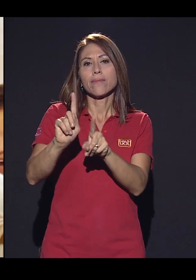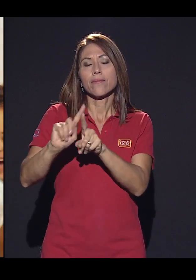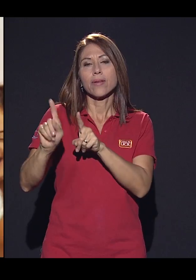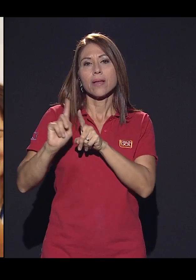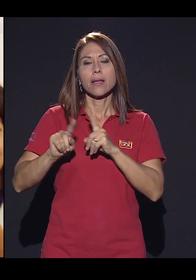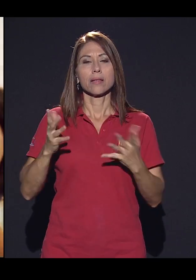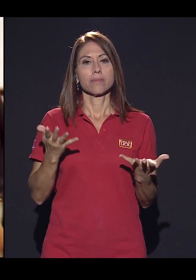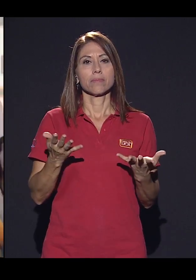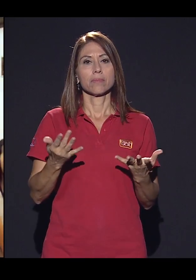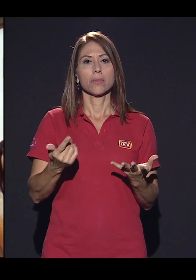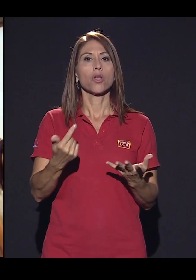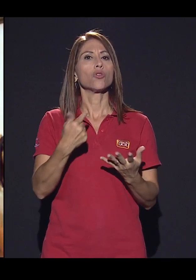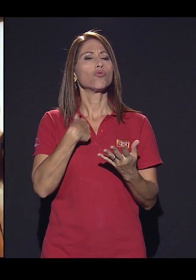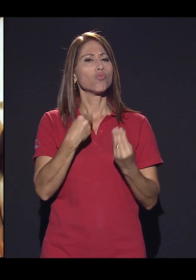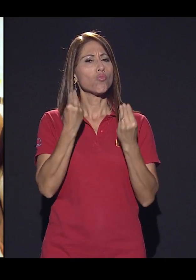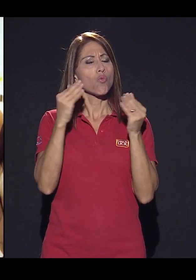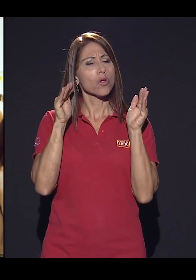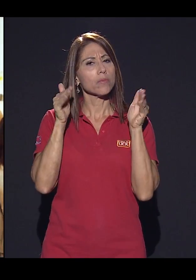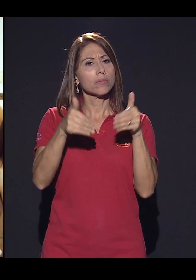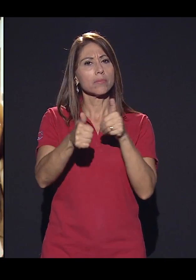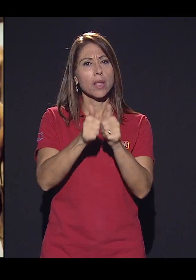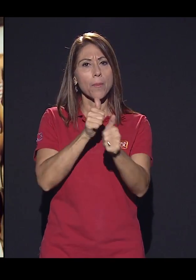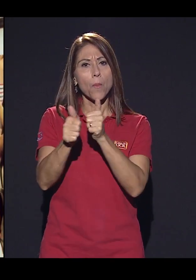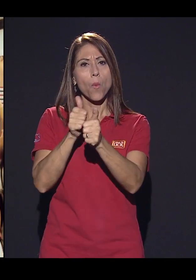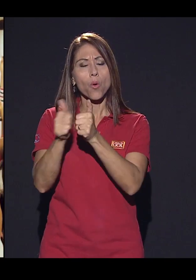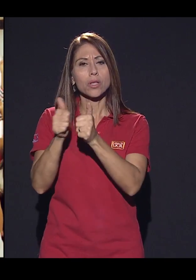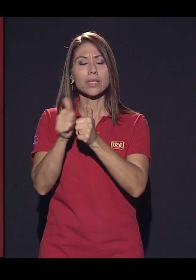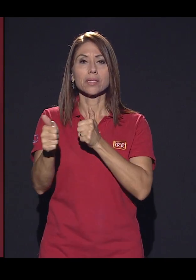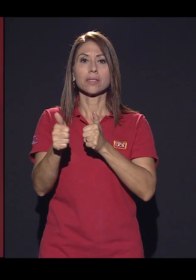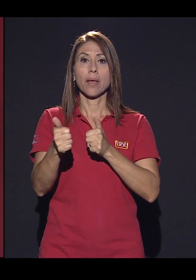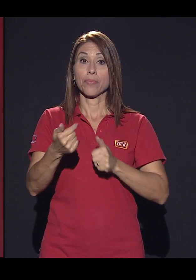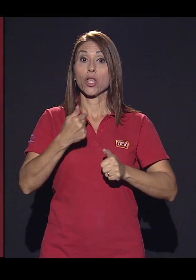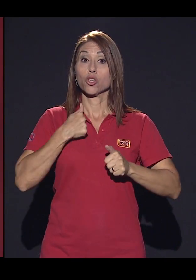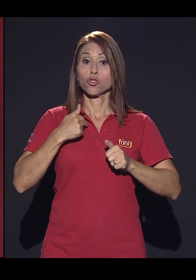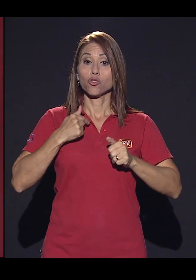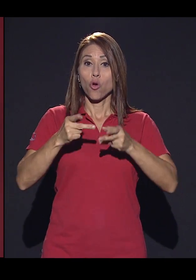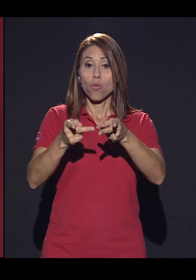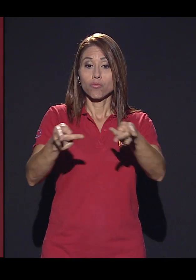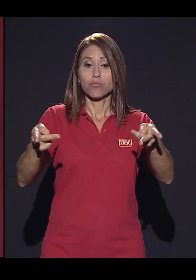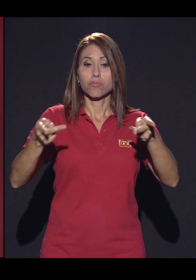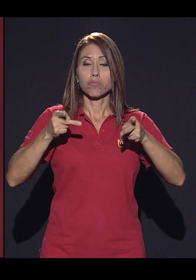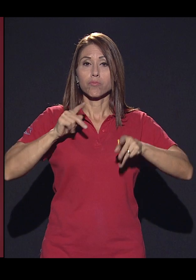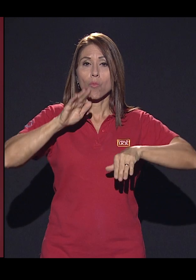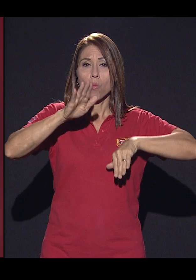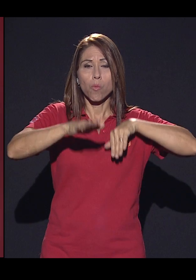diferentes. Soy muy deportista, yo nado,